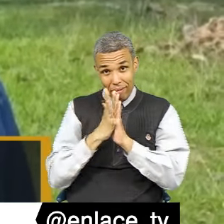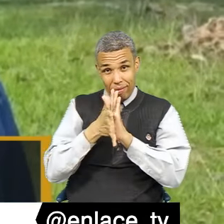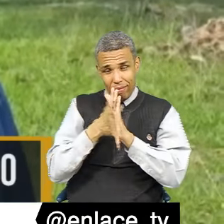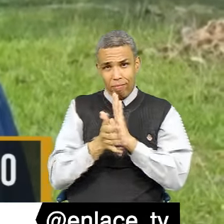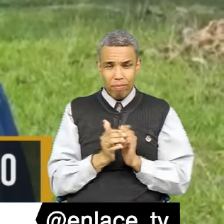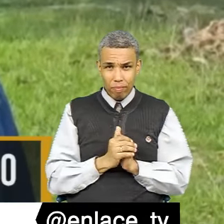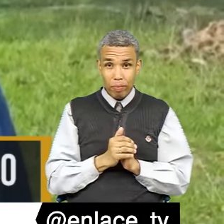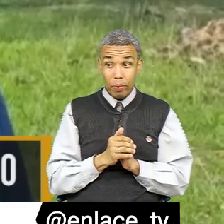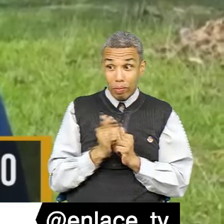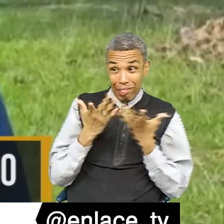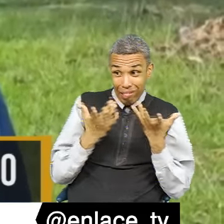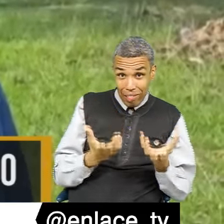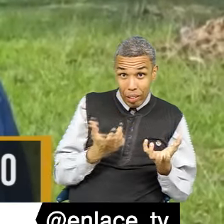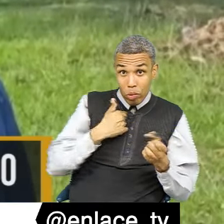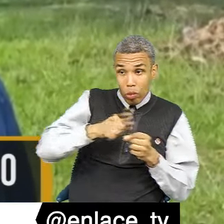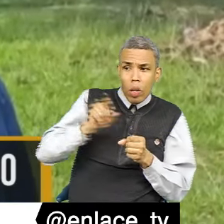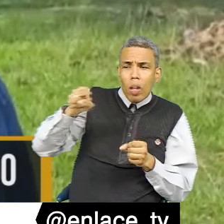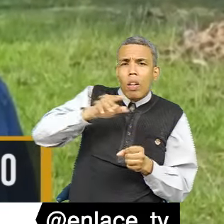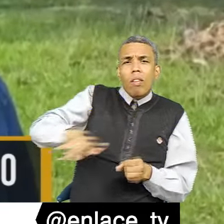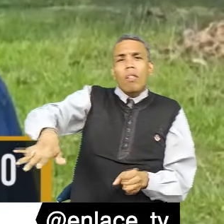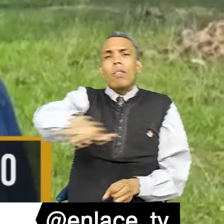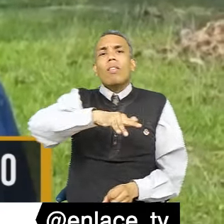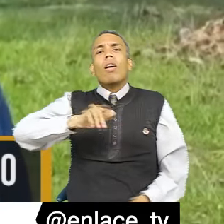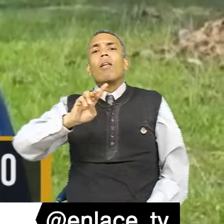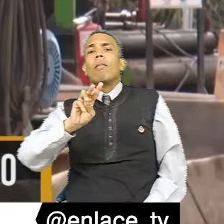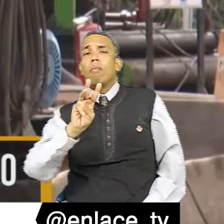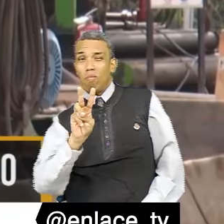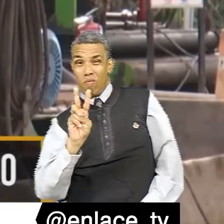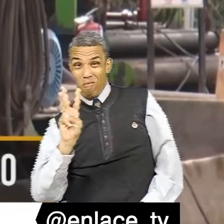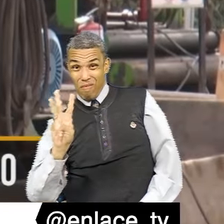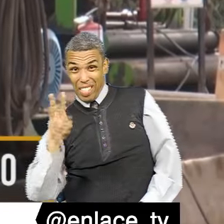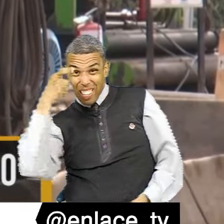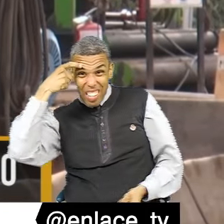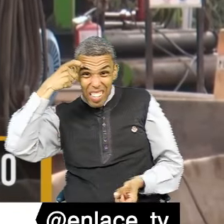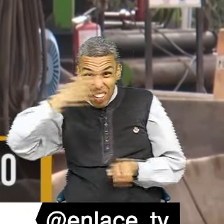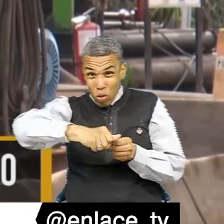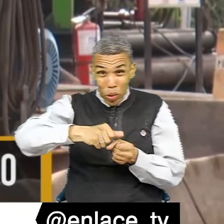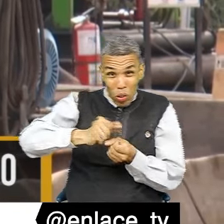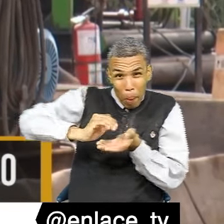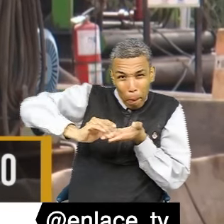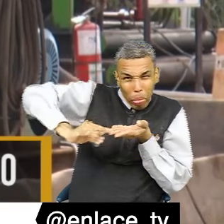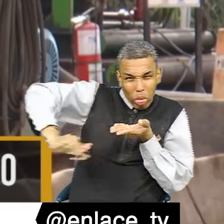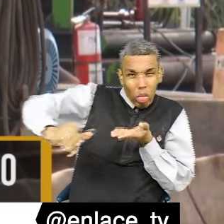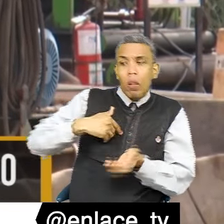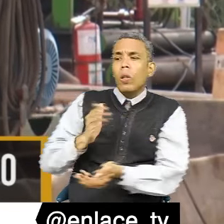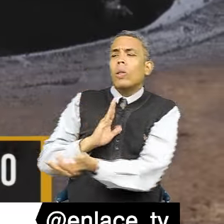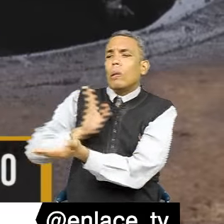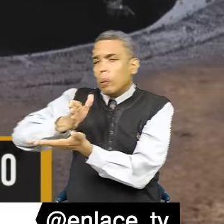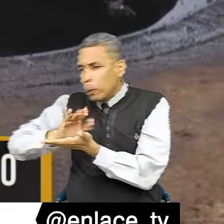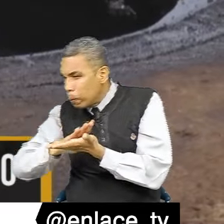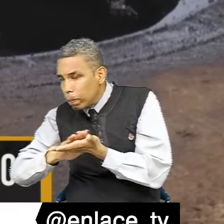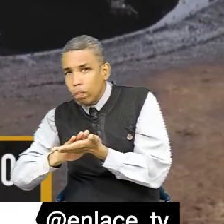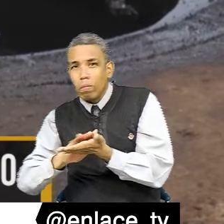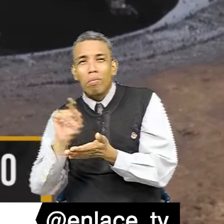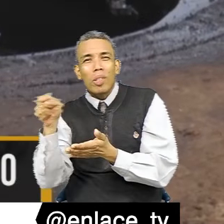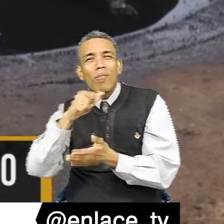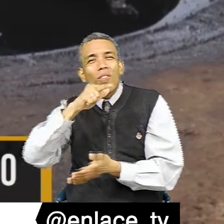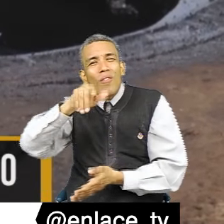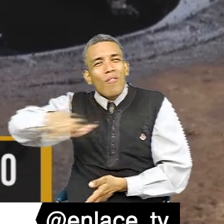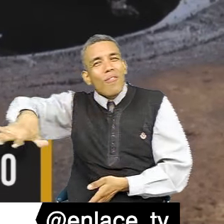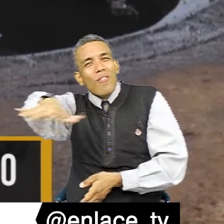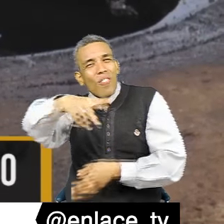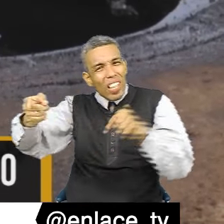afloramientos naturales en Campo 23 es la imposibilidad por parte de el propietario para que entremos